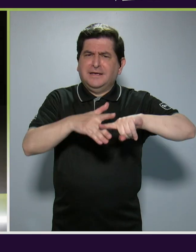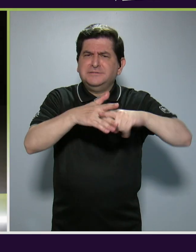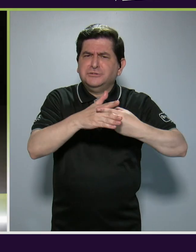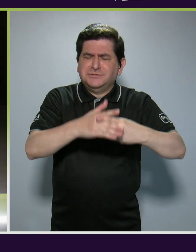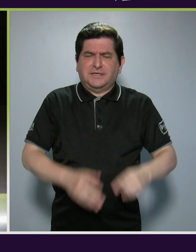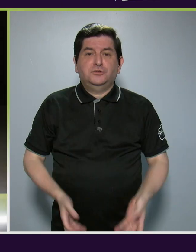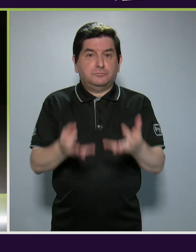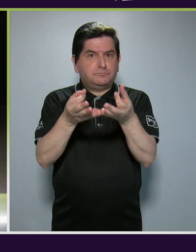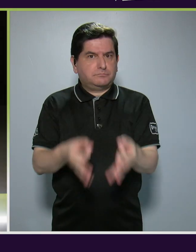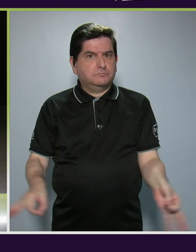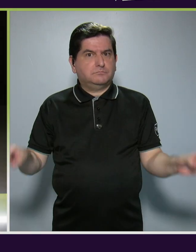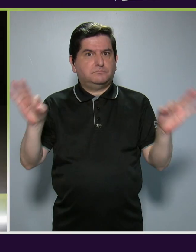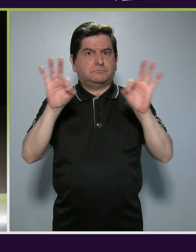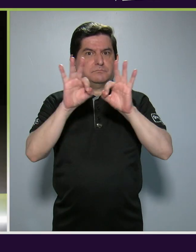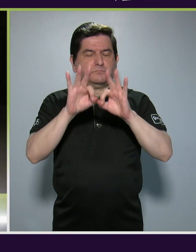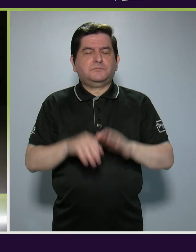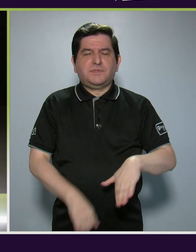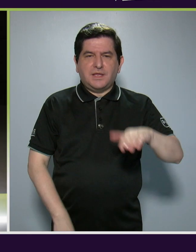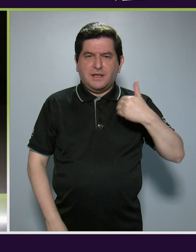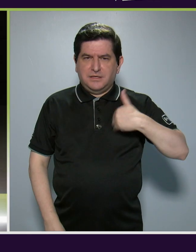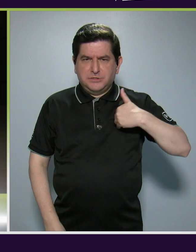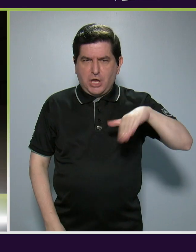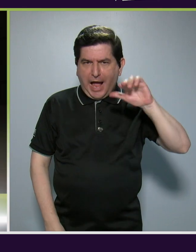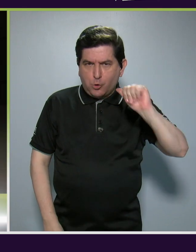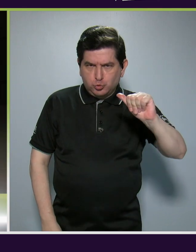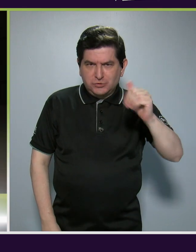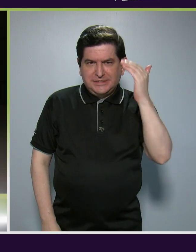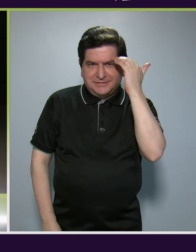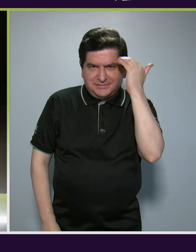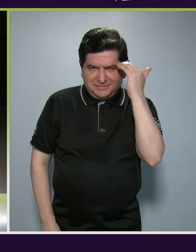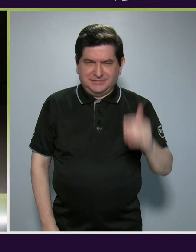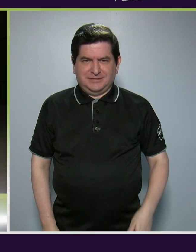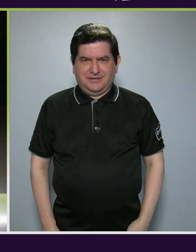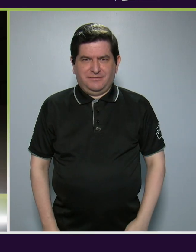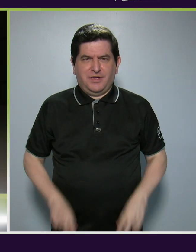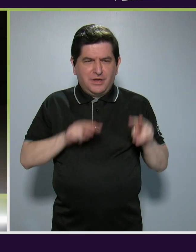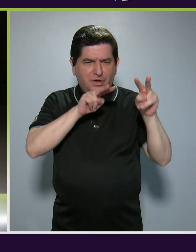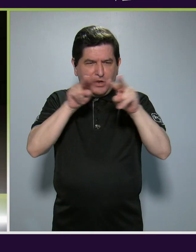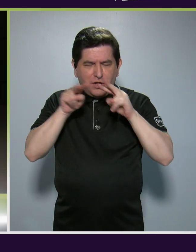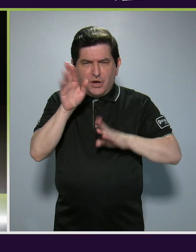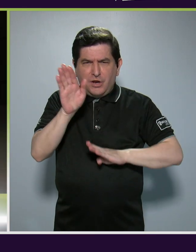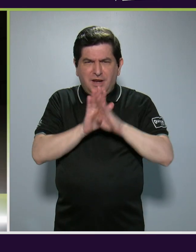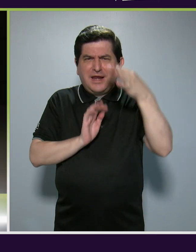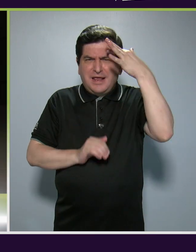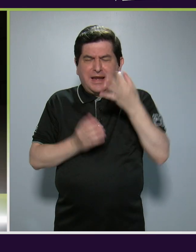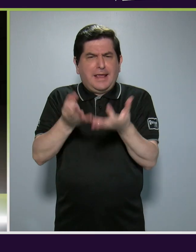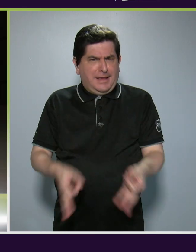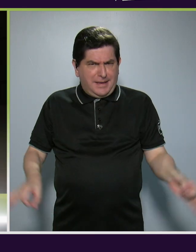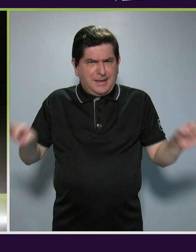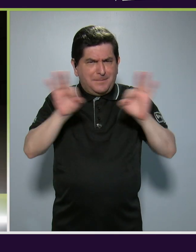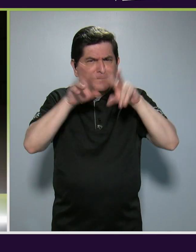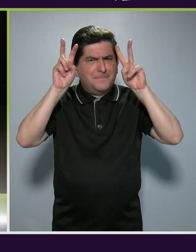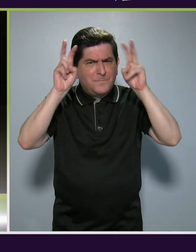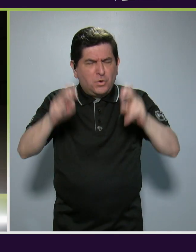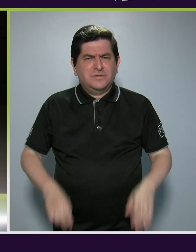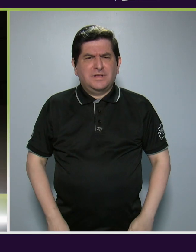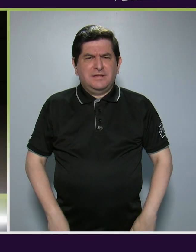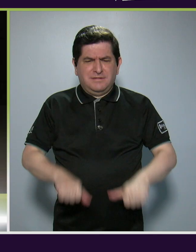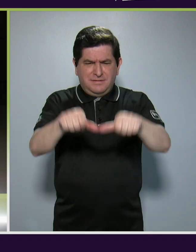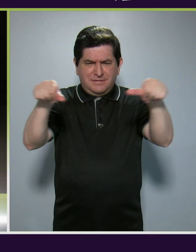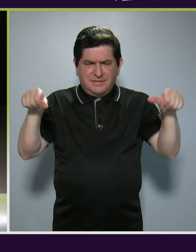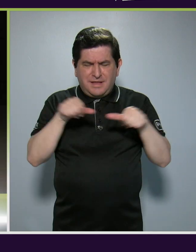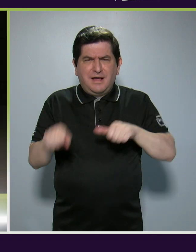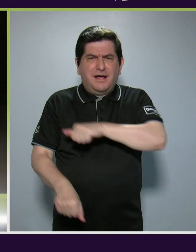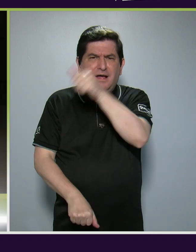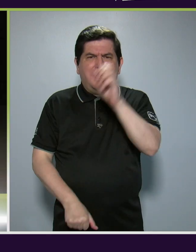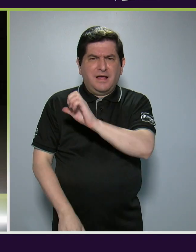es importante, Agustín, conocer por qué considera el Observatorio del Desarrollo importante el tema de la zona azul de Costa